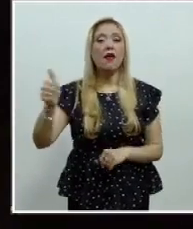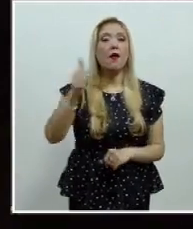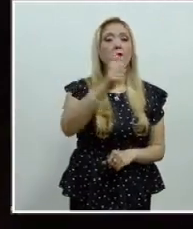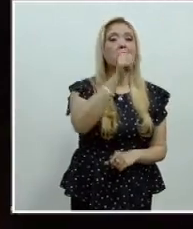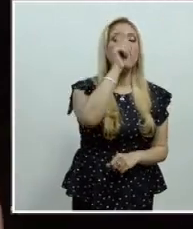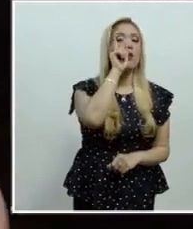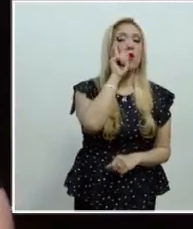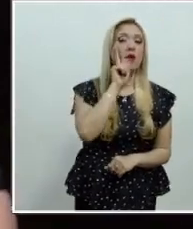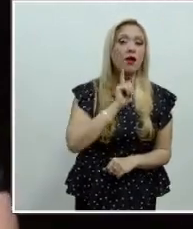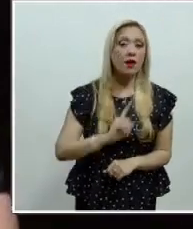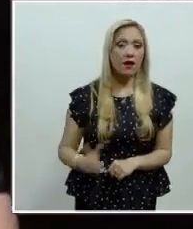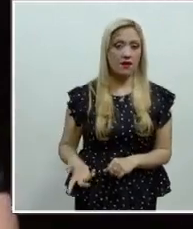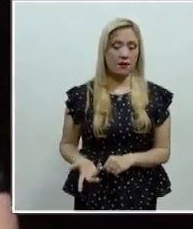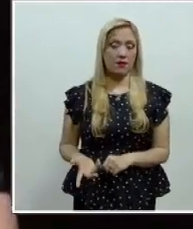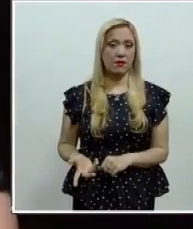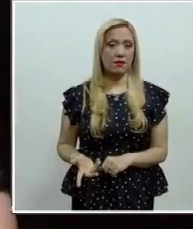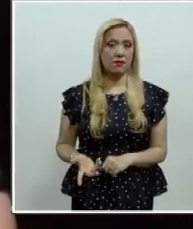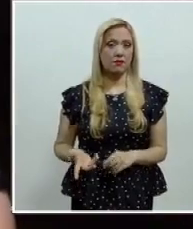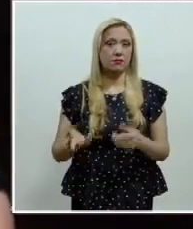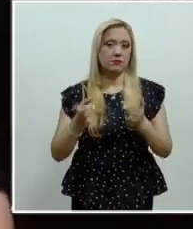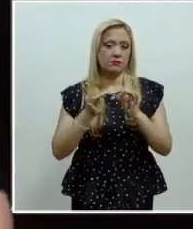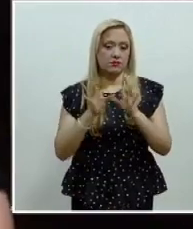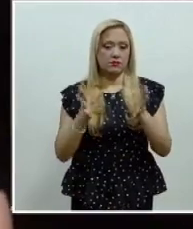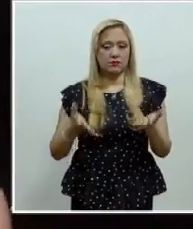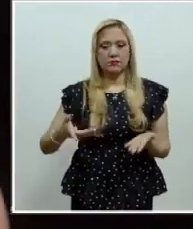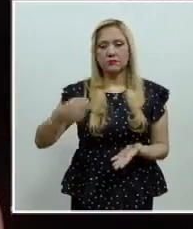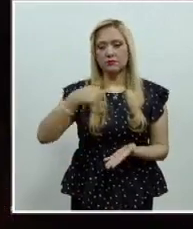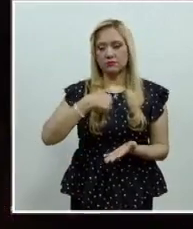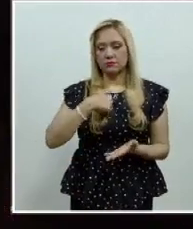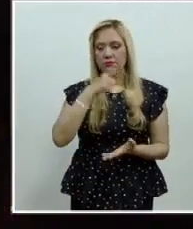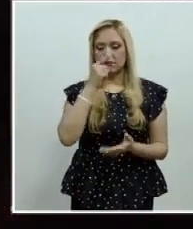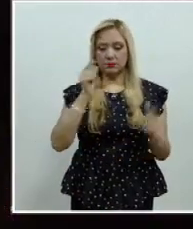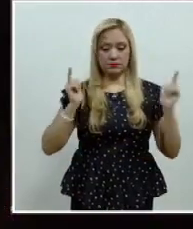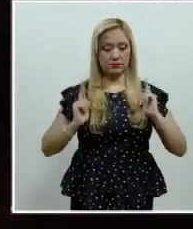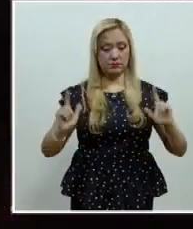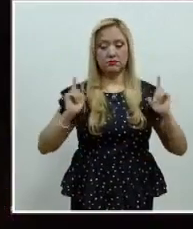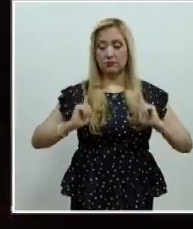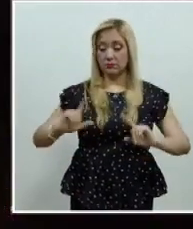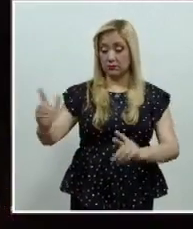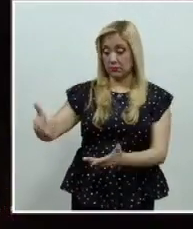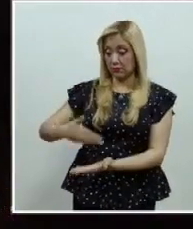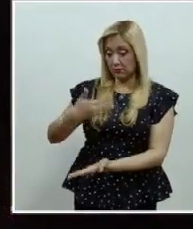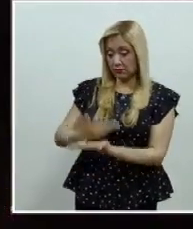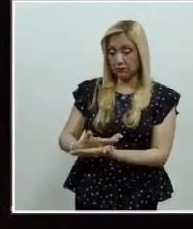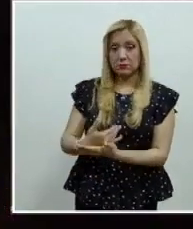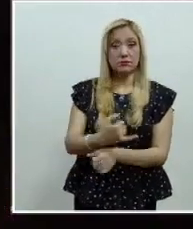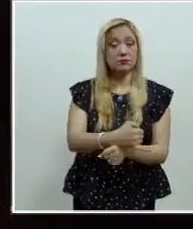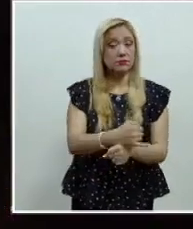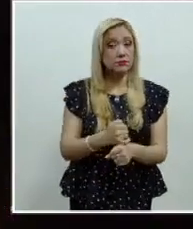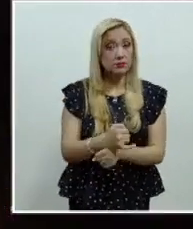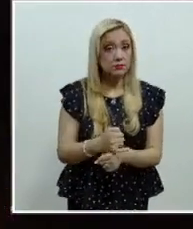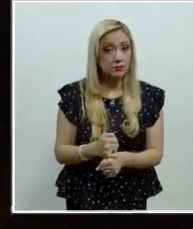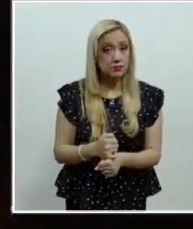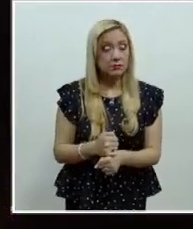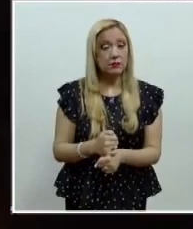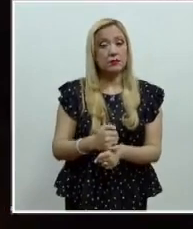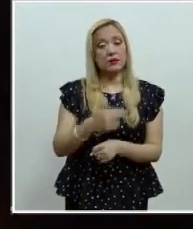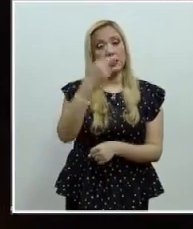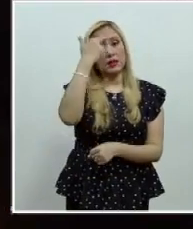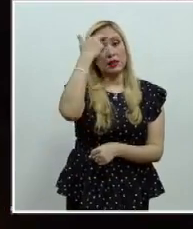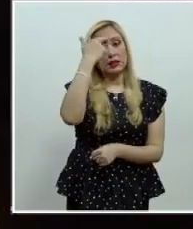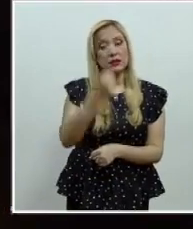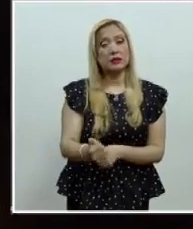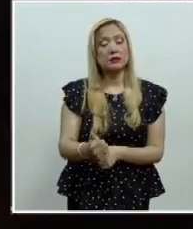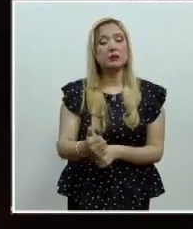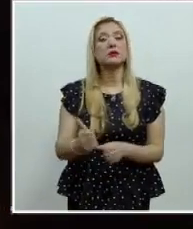una de quienes en el caso de nosotros se acercan a solicitar los servicios, a exigir los servicios